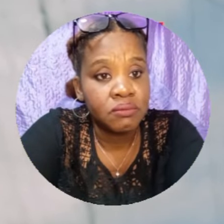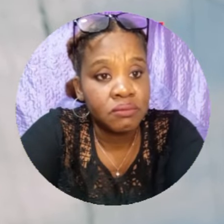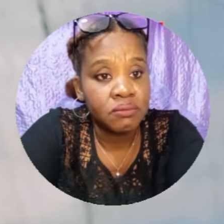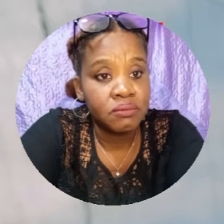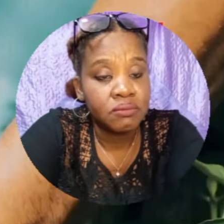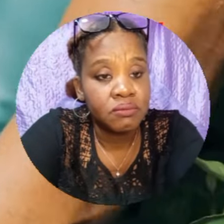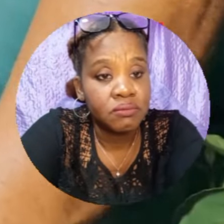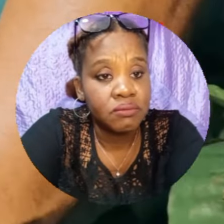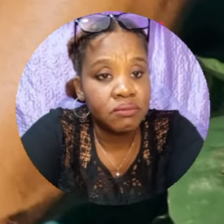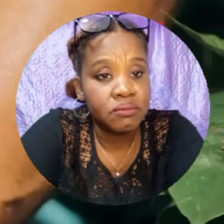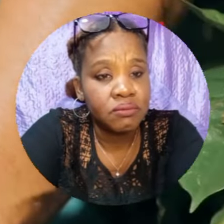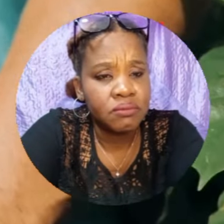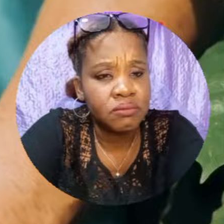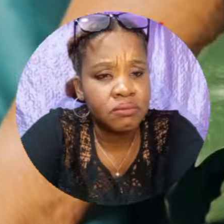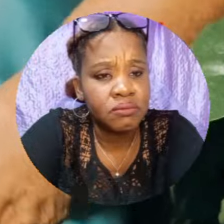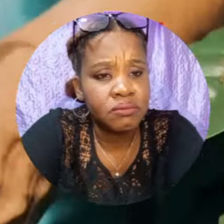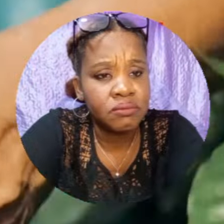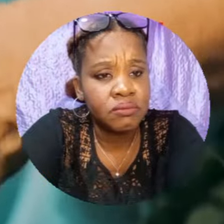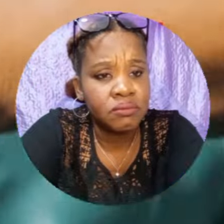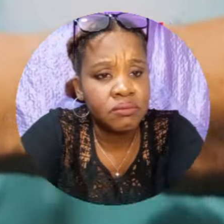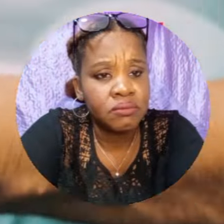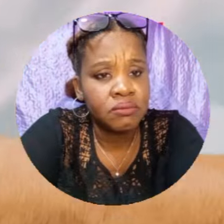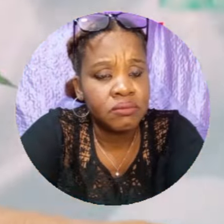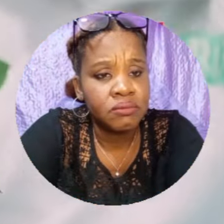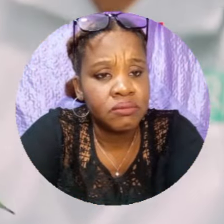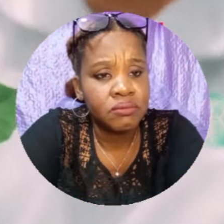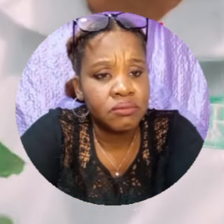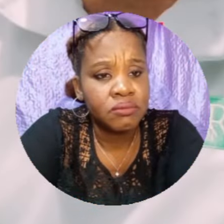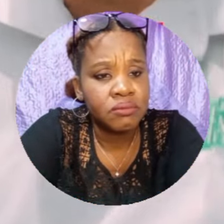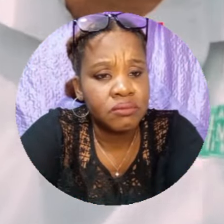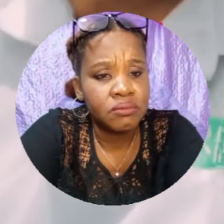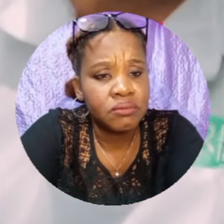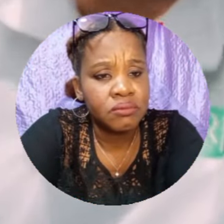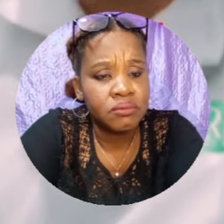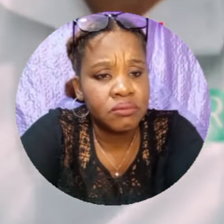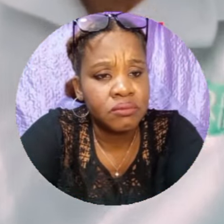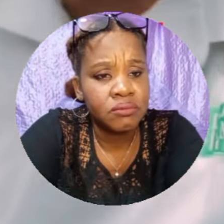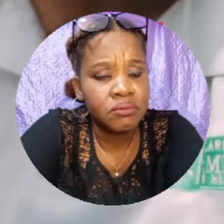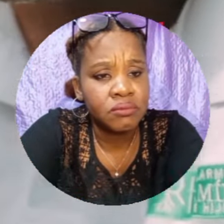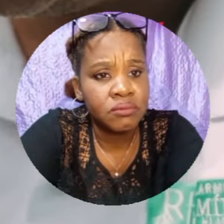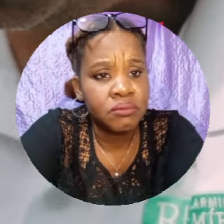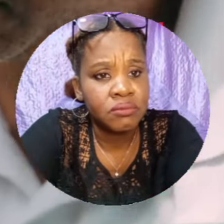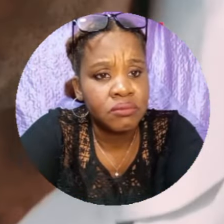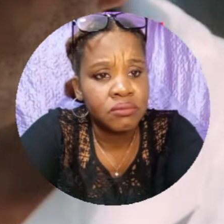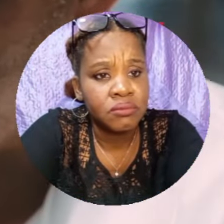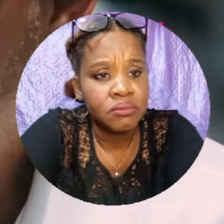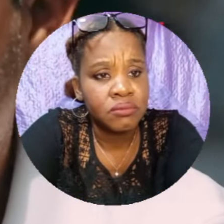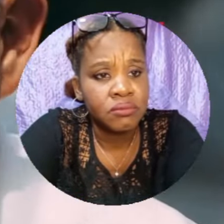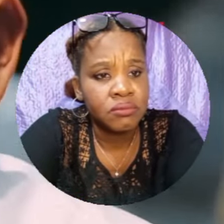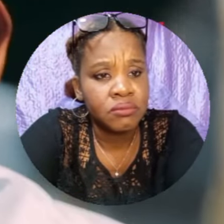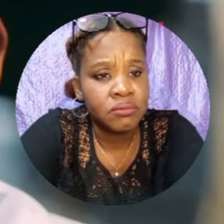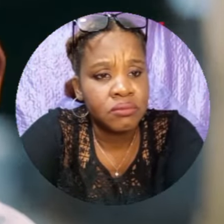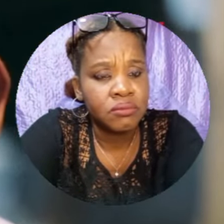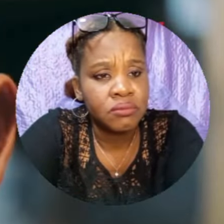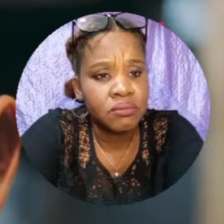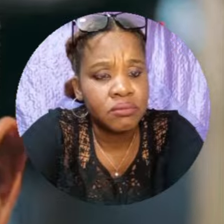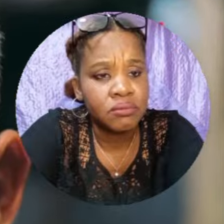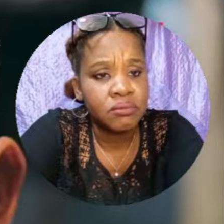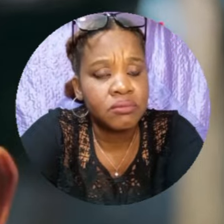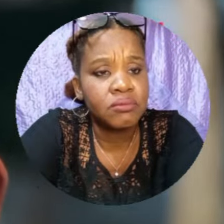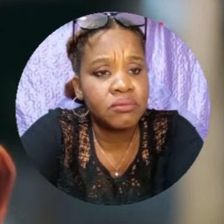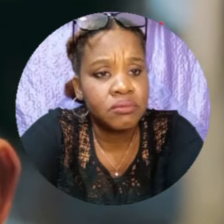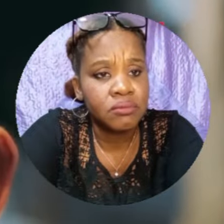comercialización. Con esta alianza estratégica, nuestra empresa ha pasado a trabajar con normas internacionales y un proceso de inocuidad